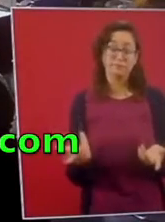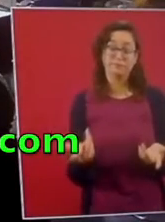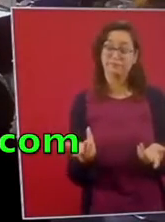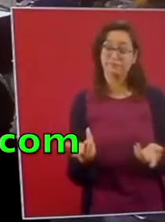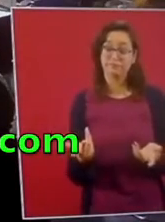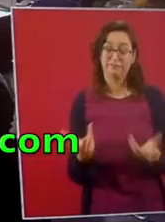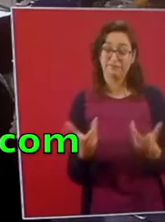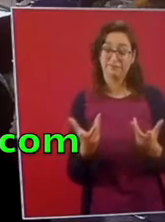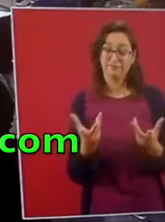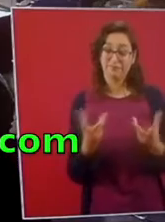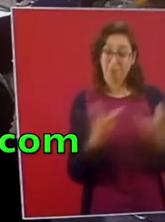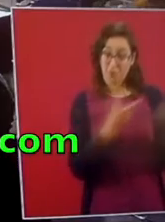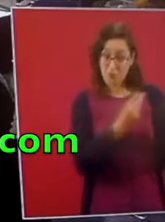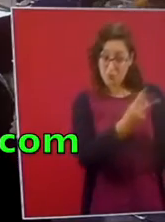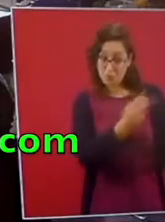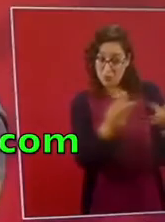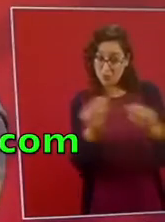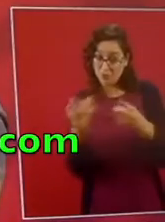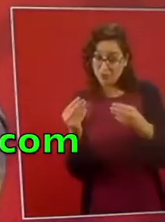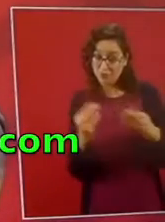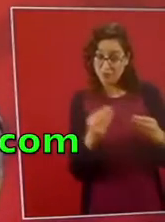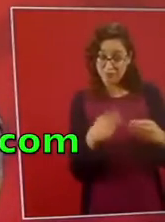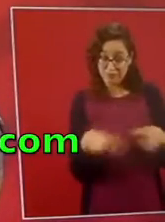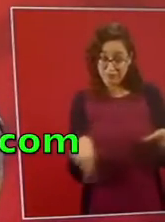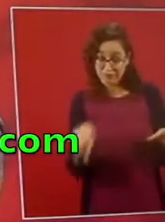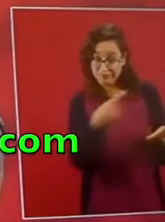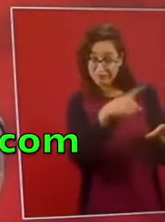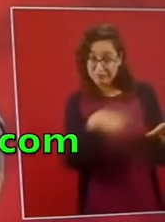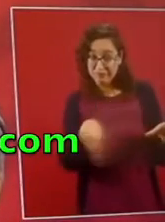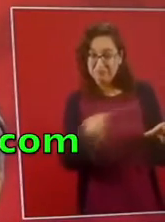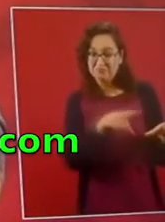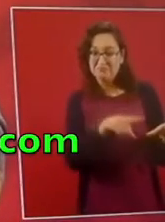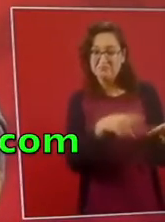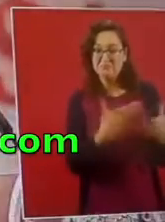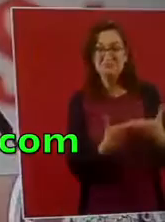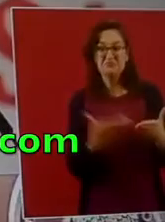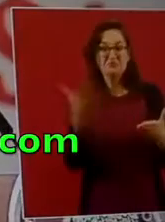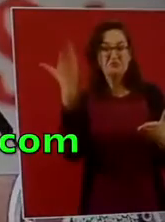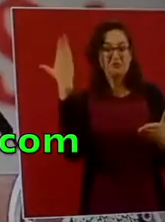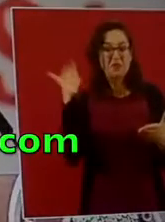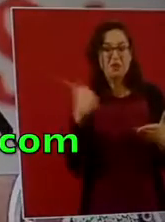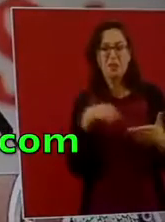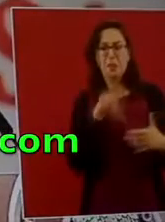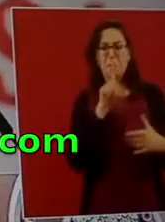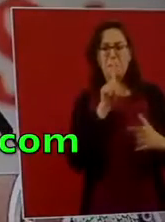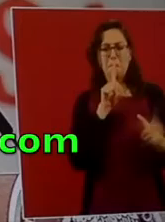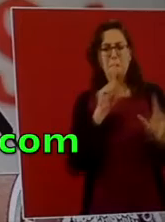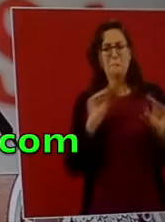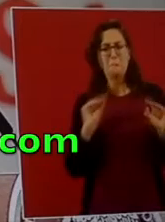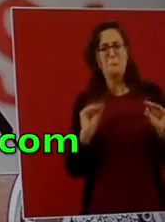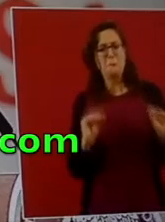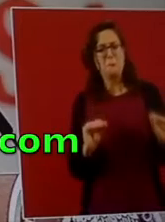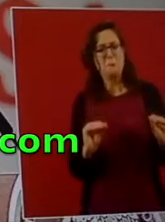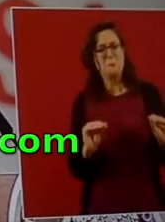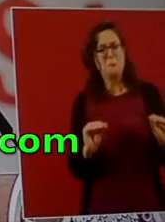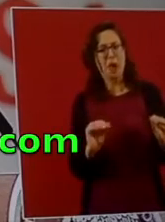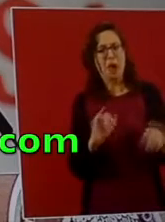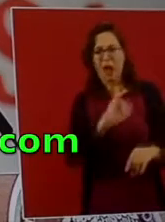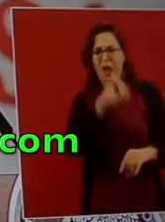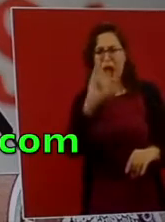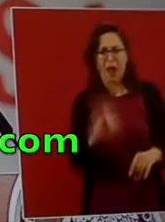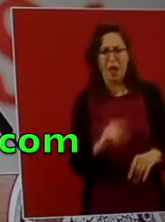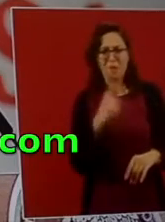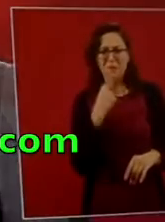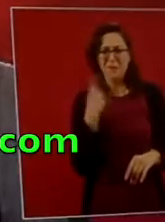con el gobierno nacional, y el gobierno nacional de la mano también con el gobierno federal, que es la misma sintonía que tenemos, ayudar a los que menos